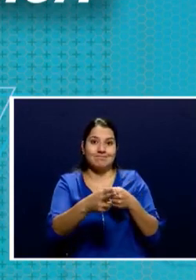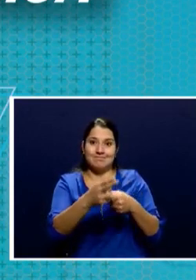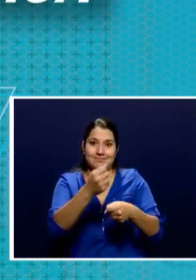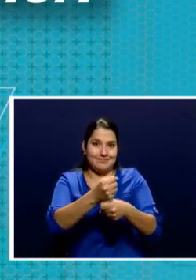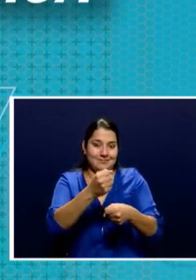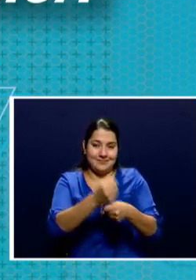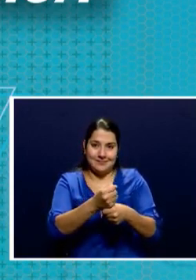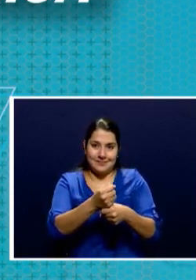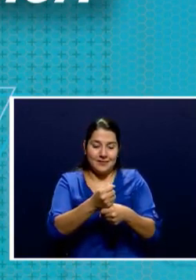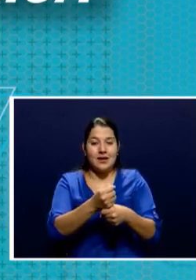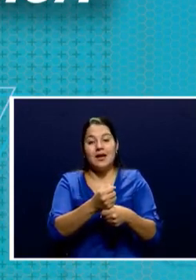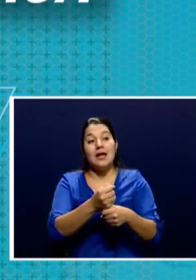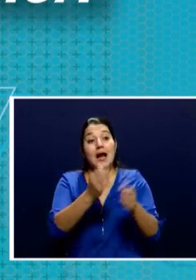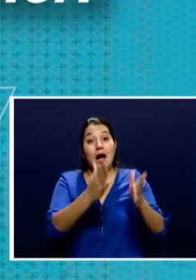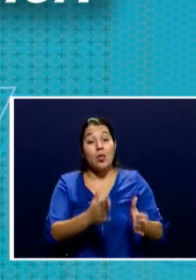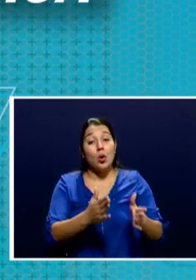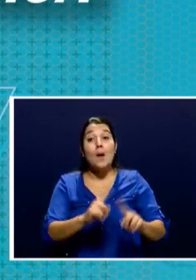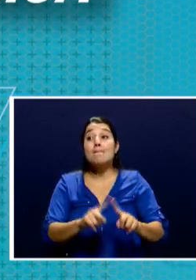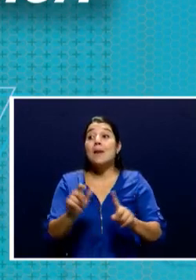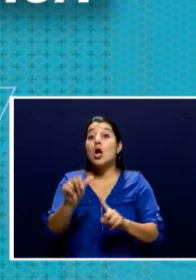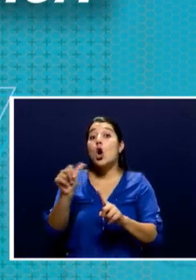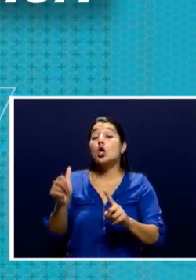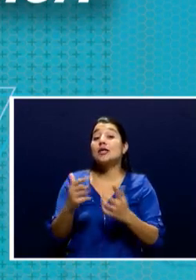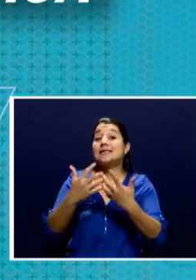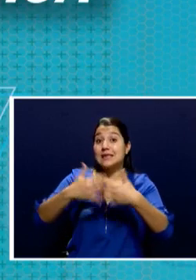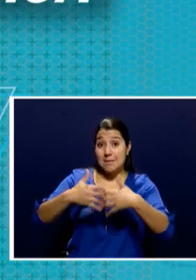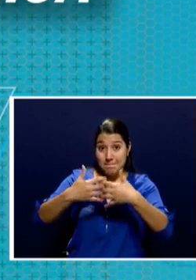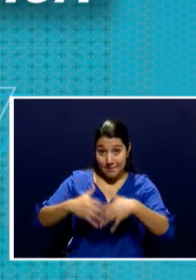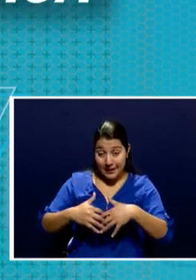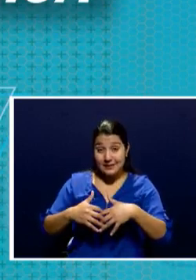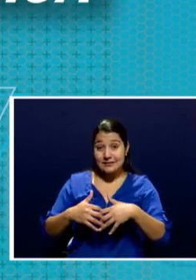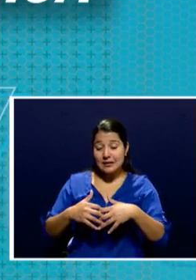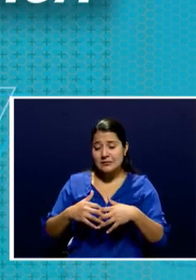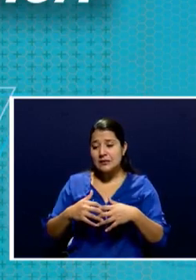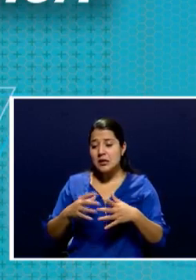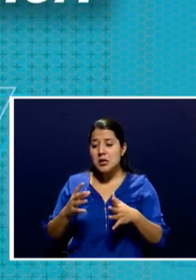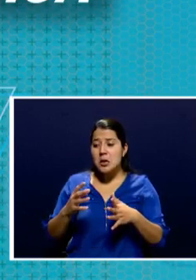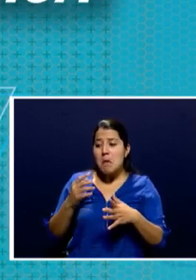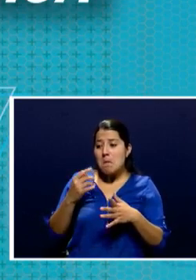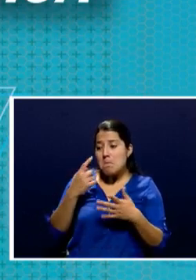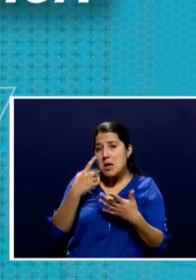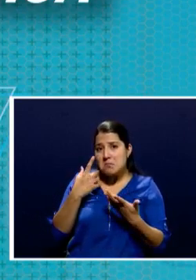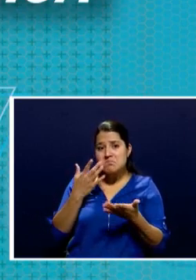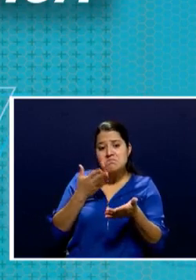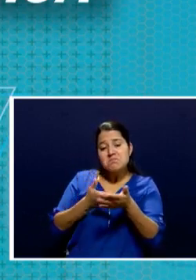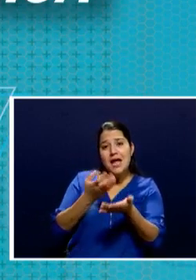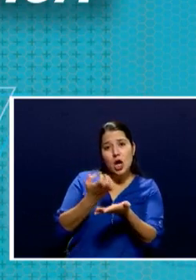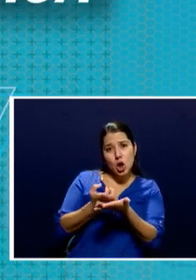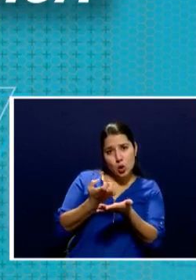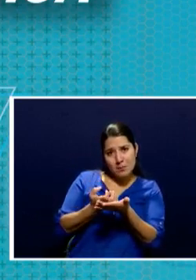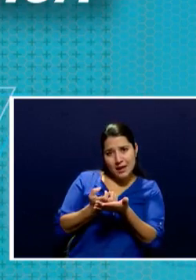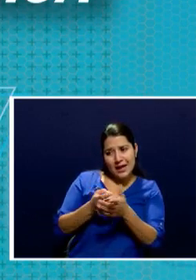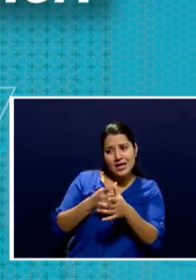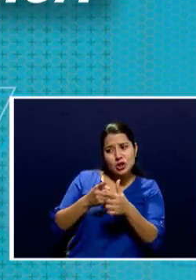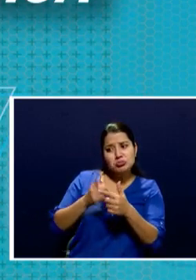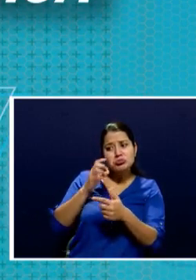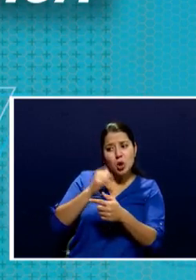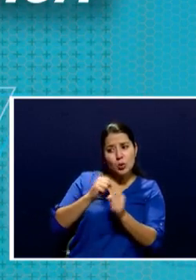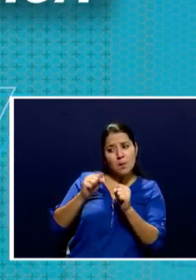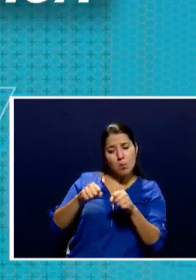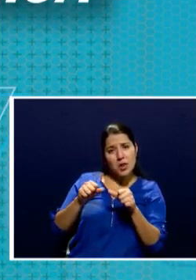ingreso, pero también hay otras empresas que a pesar de eso han identificado que pueden sostener alguna parte de su operación y entonces tendrían